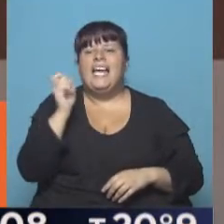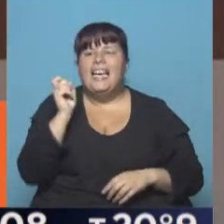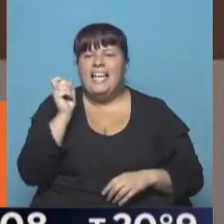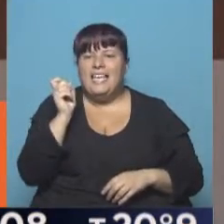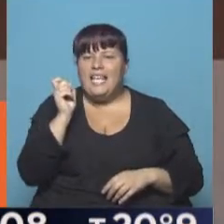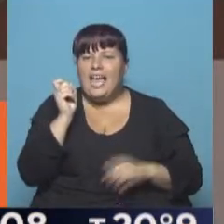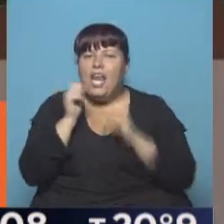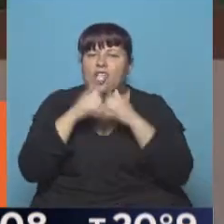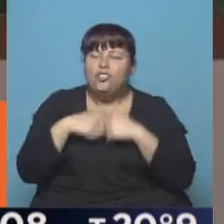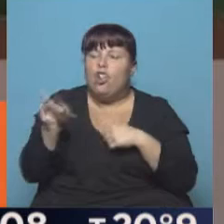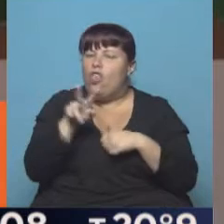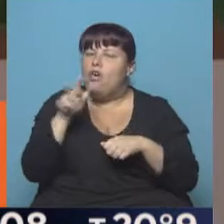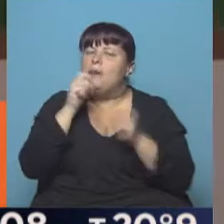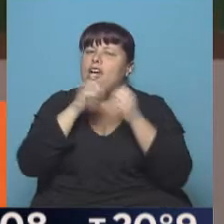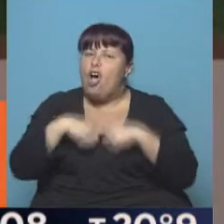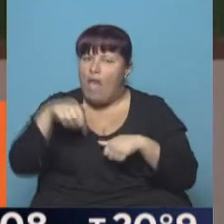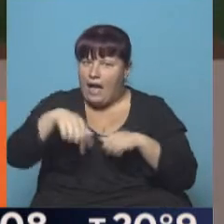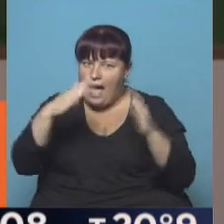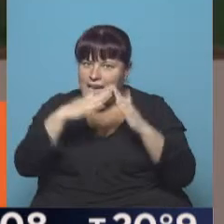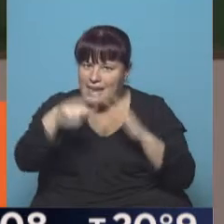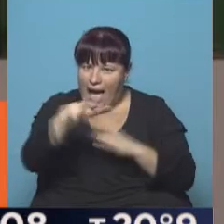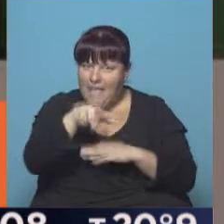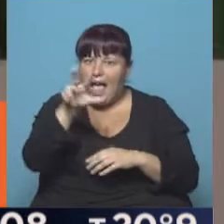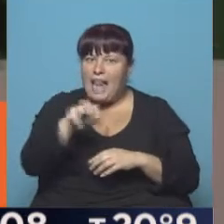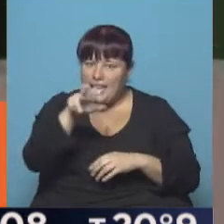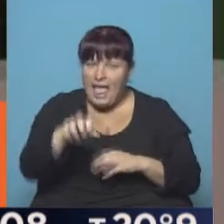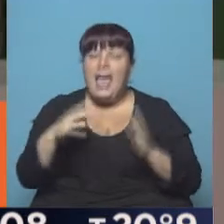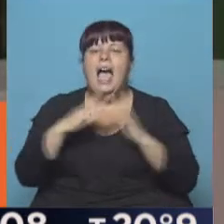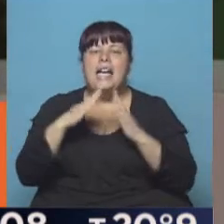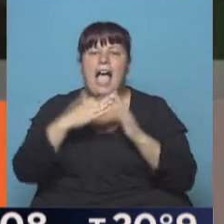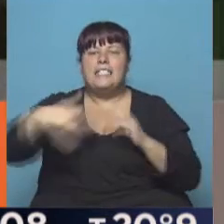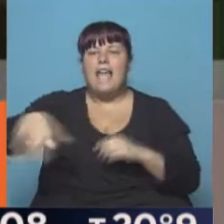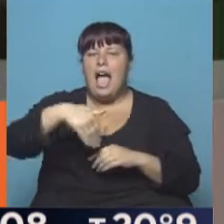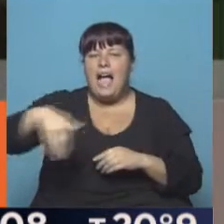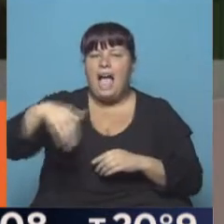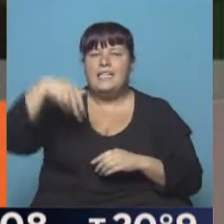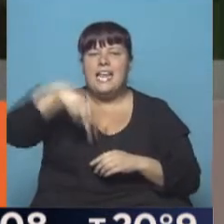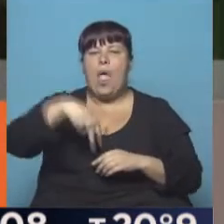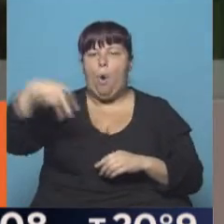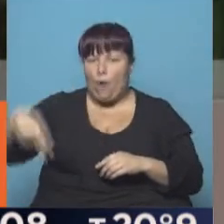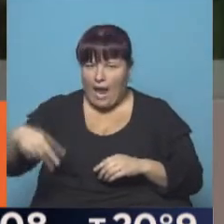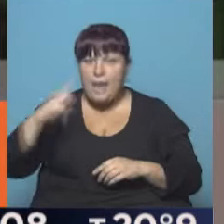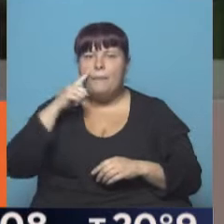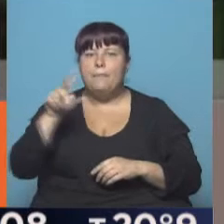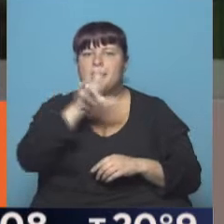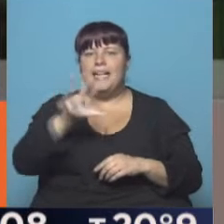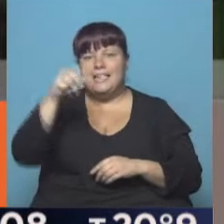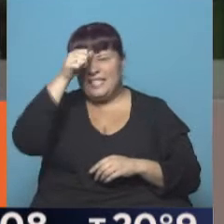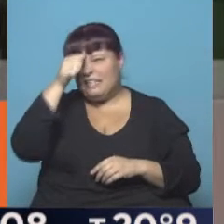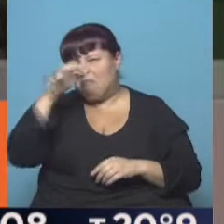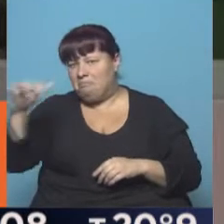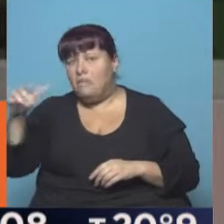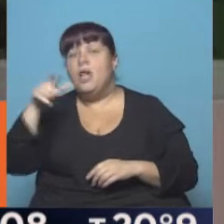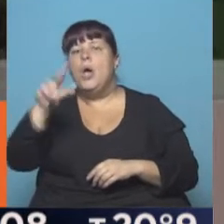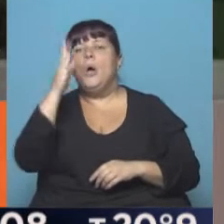estado escondidos resguardados aquí en esta casa de inquilinatos una casa que está sobre la calle neuquén al mil trescientos sesenta y pico la